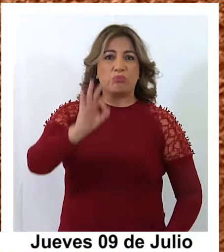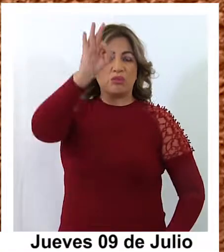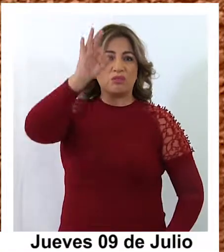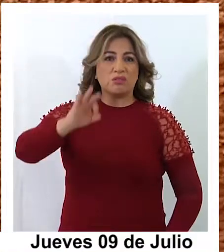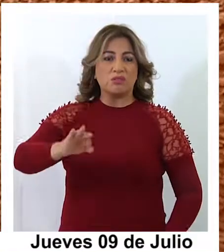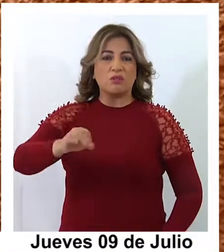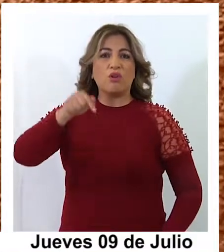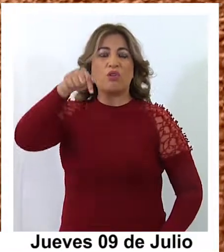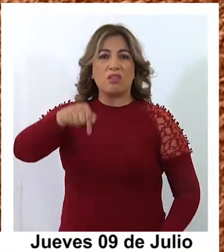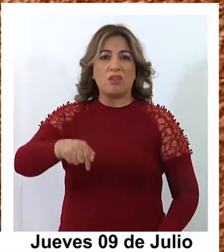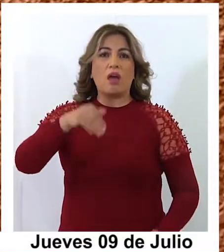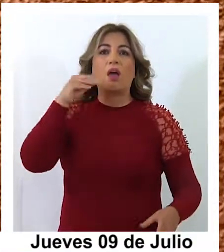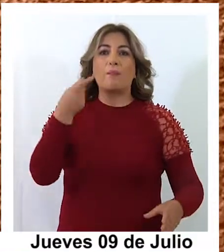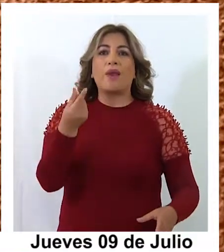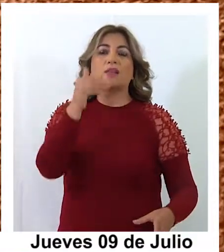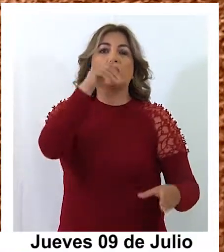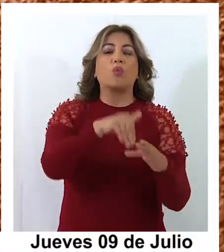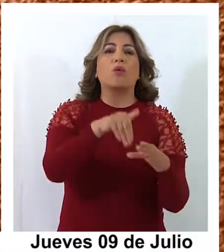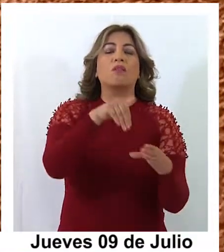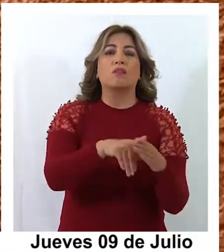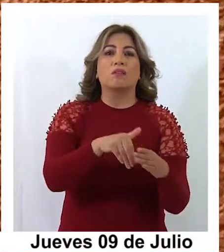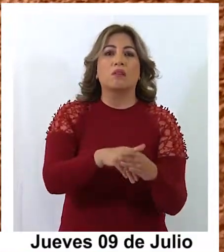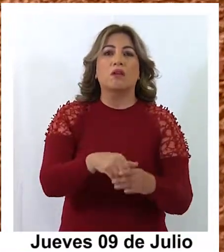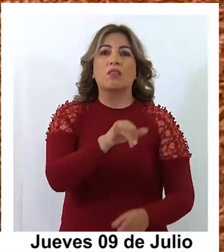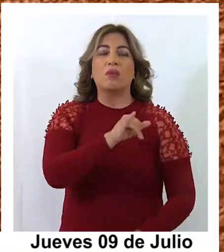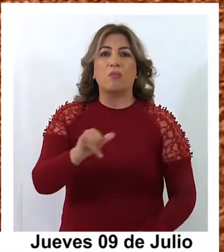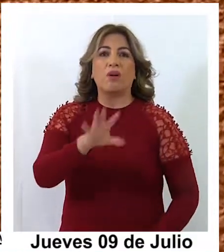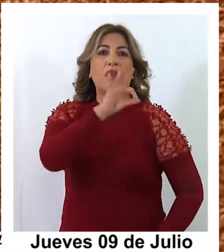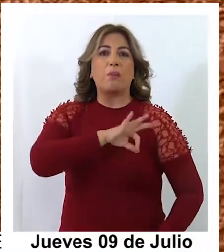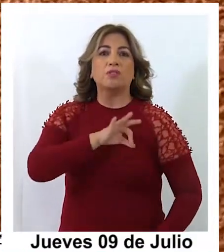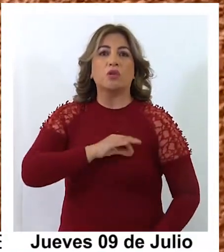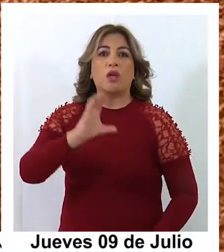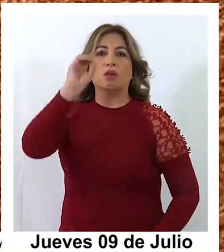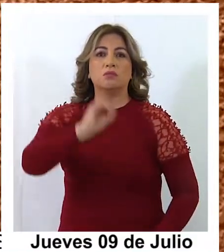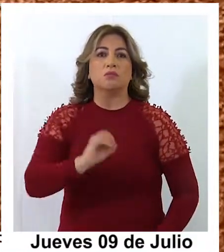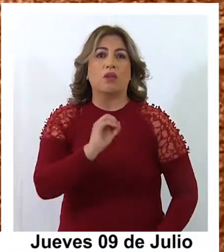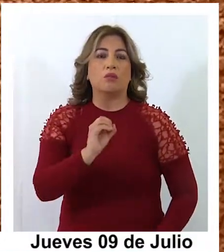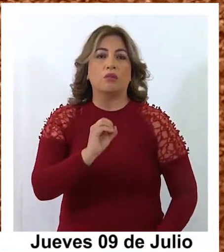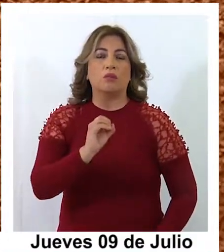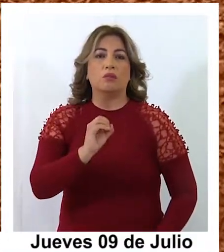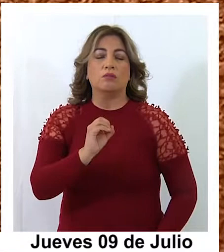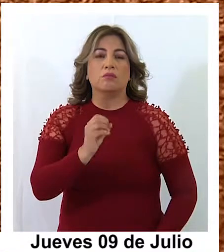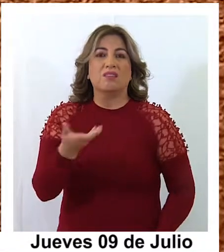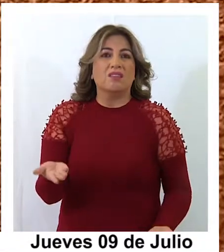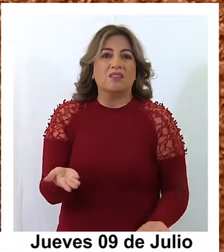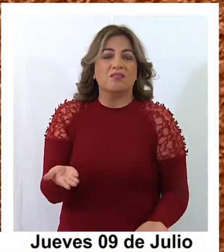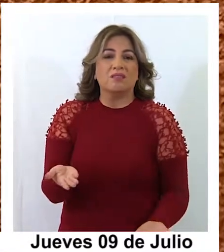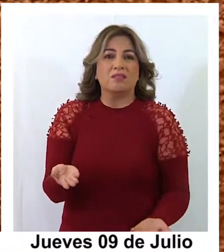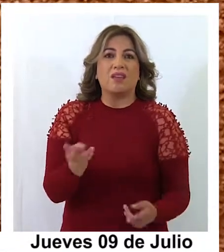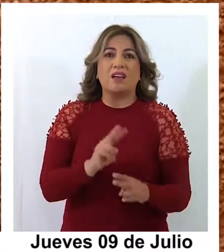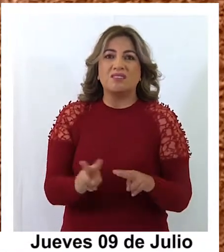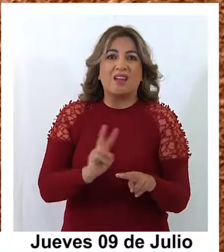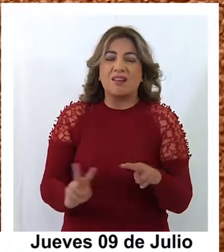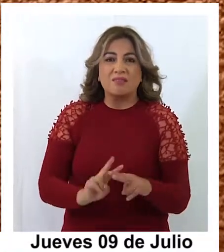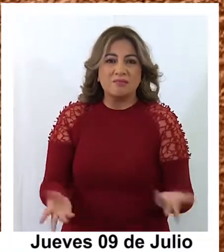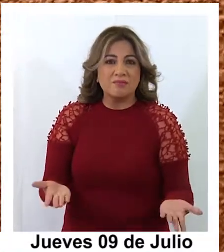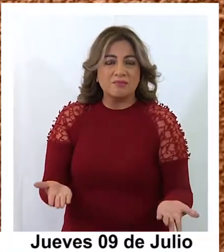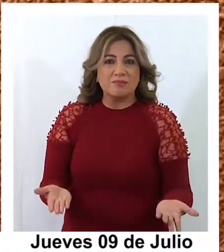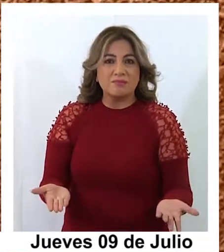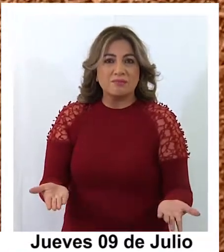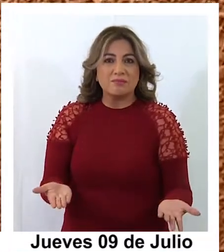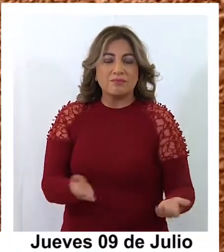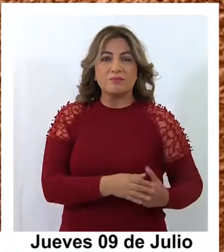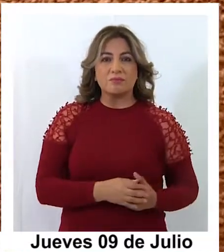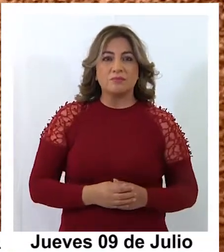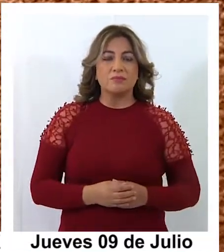de lo que hoy día tienen recaudado, por lo tanto sus pensiones pasan a cero. ¿Y cómo se pretende esto resolver? A